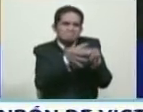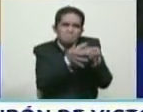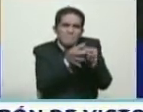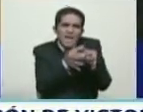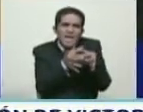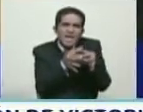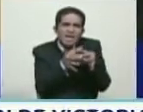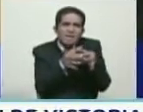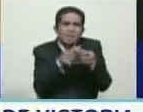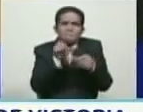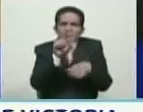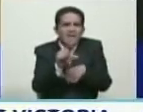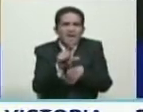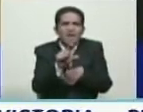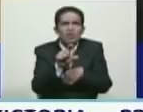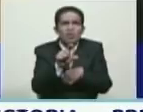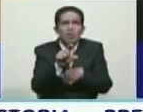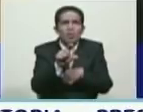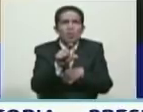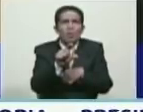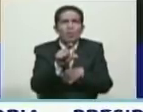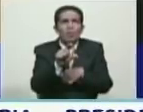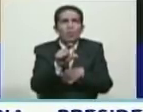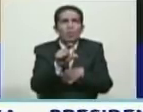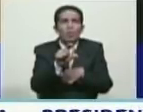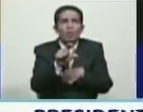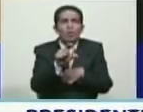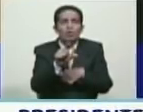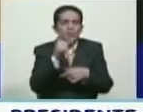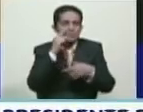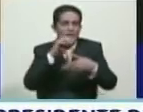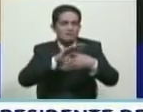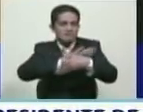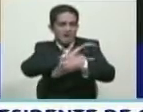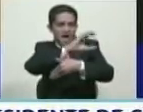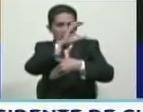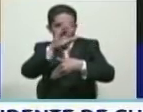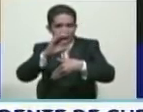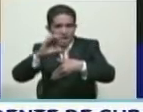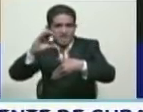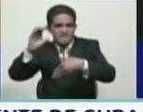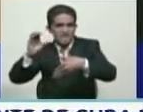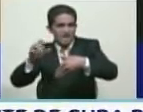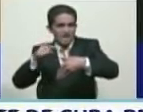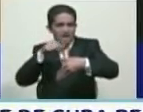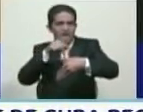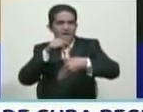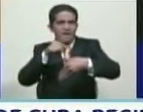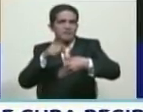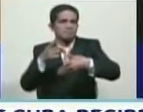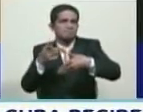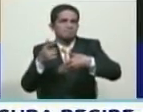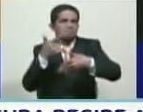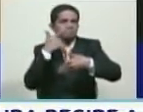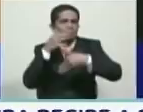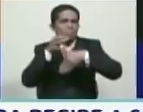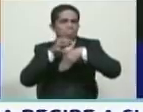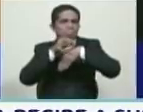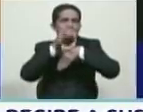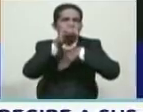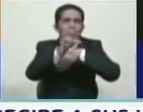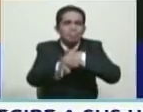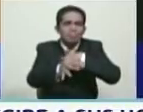país pequeño en el Caribe oriental como San Vicente y las